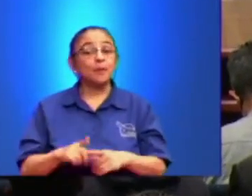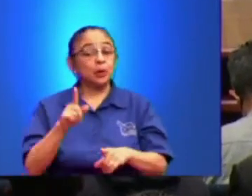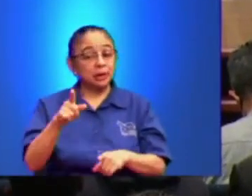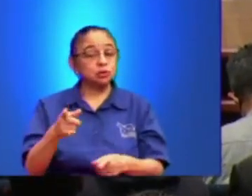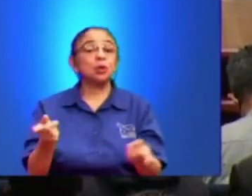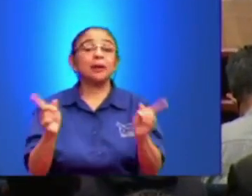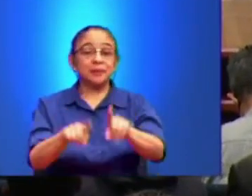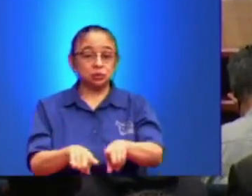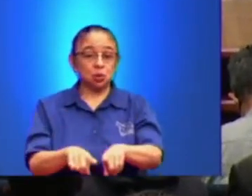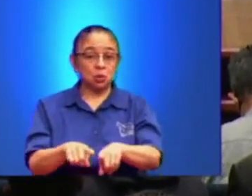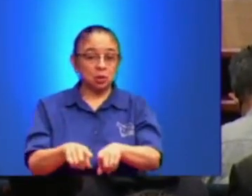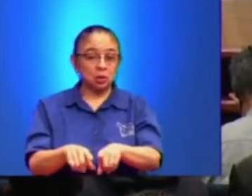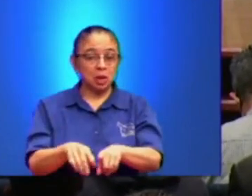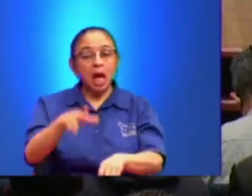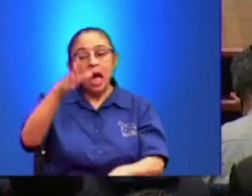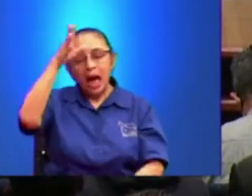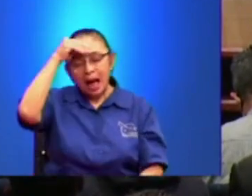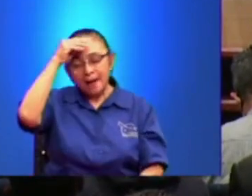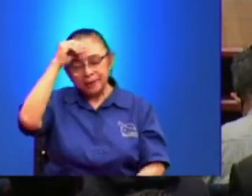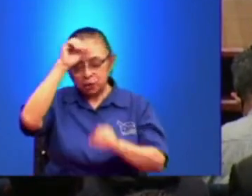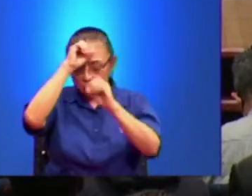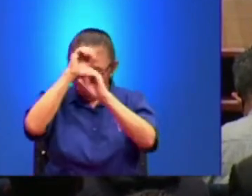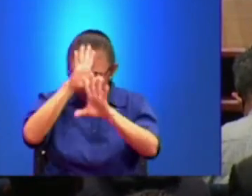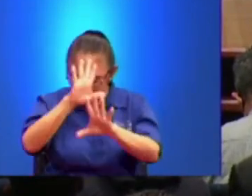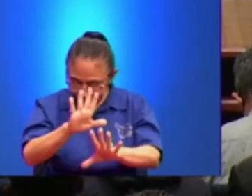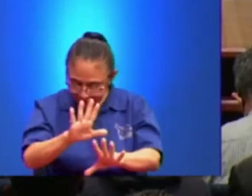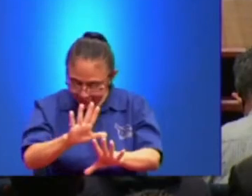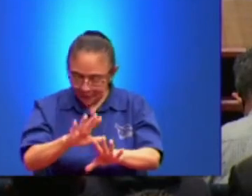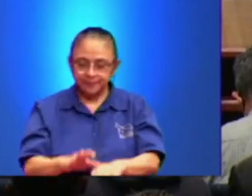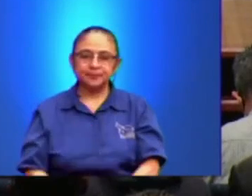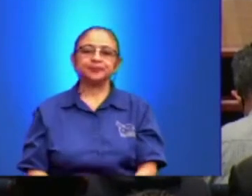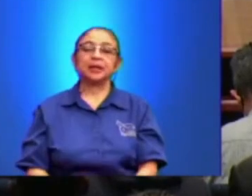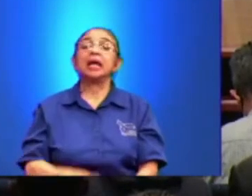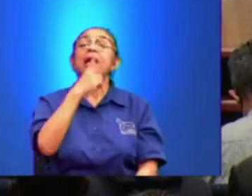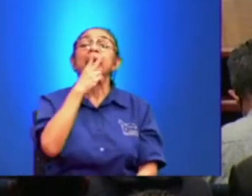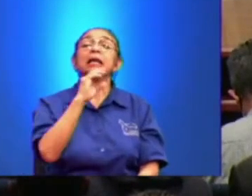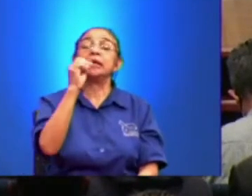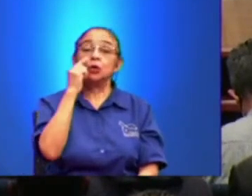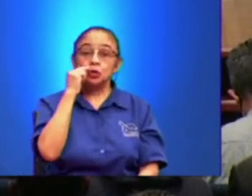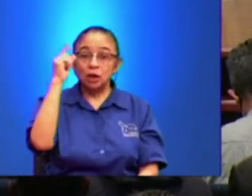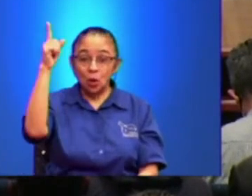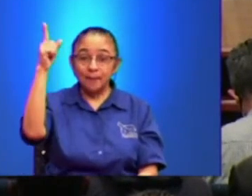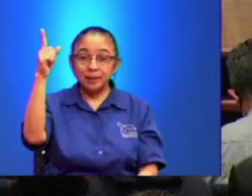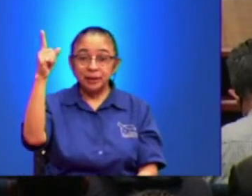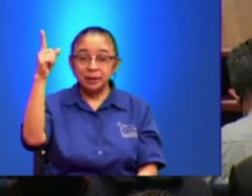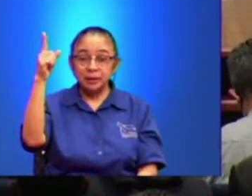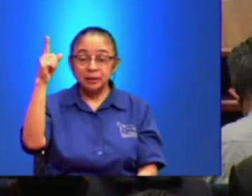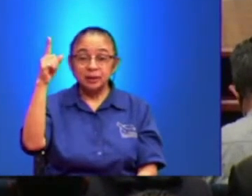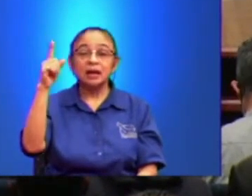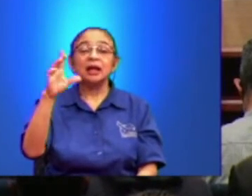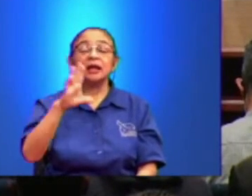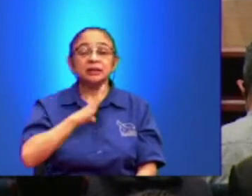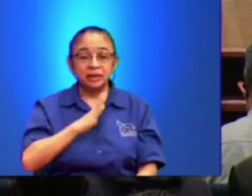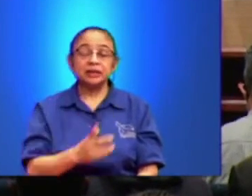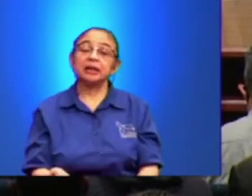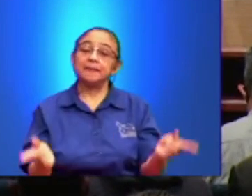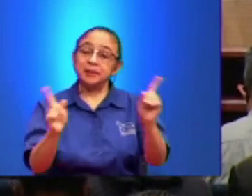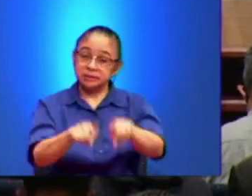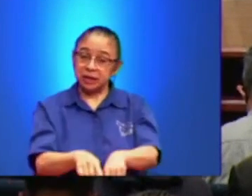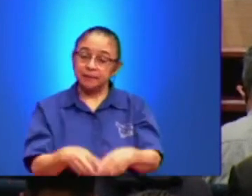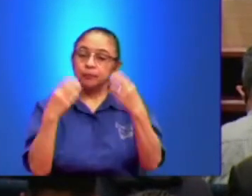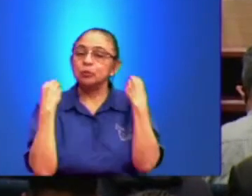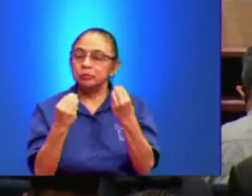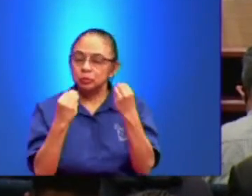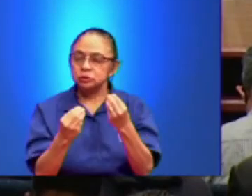aprendió venir siendo lo primero que él les está diciendo es el hijo el hombre debe padecer muchas cosas